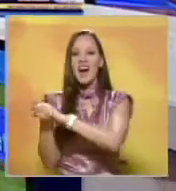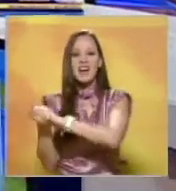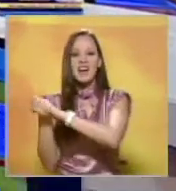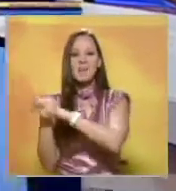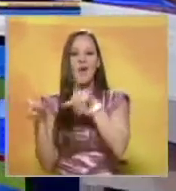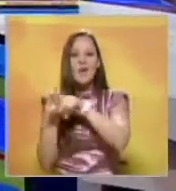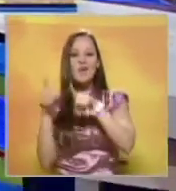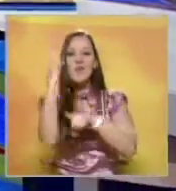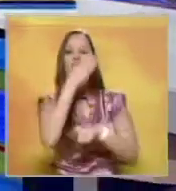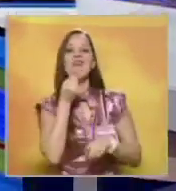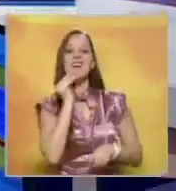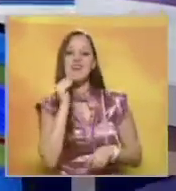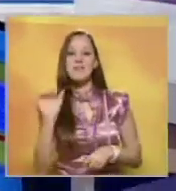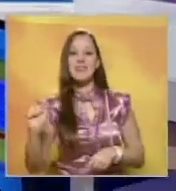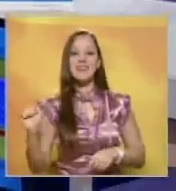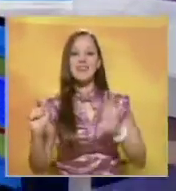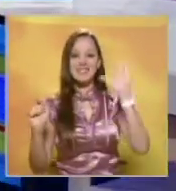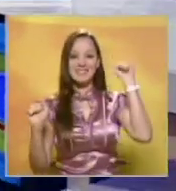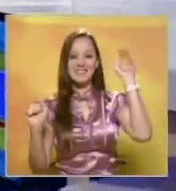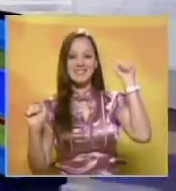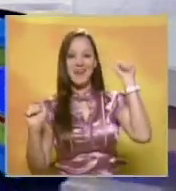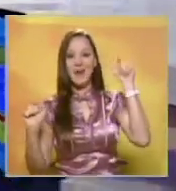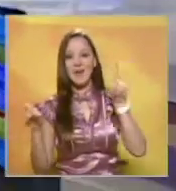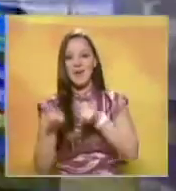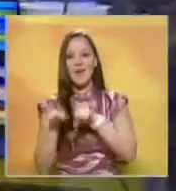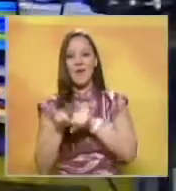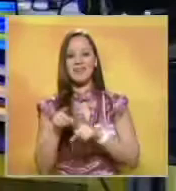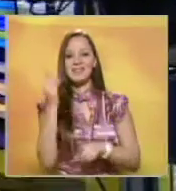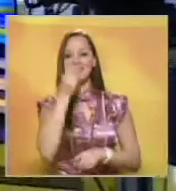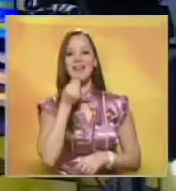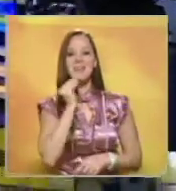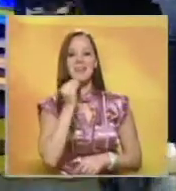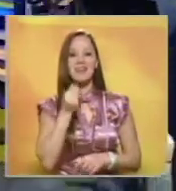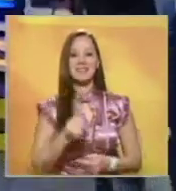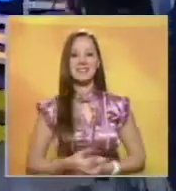las gemelas para mandar al corte. Vamos al corte como las gemelas. Qué bonito, Luis.